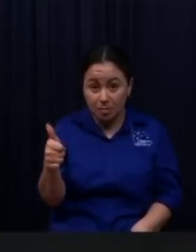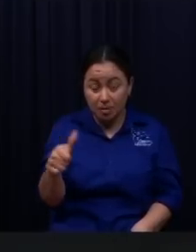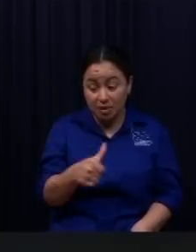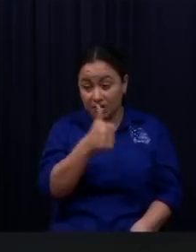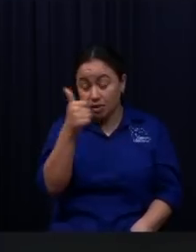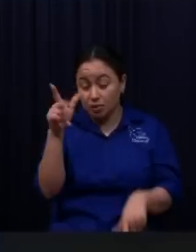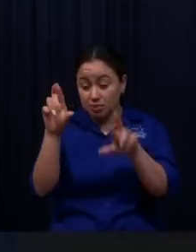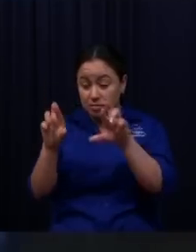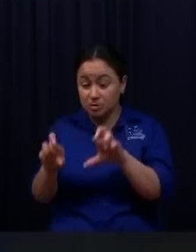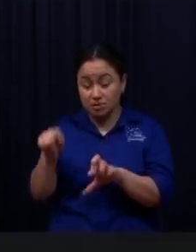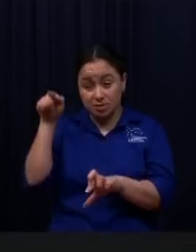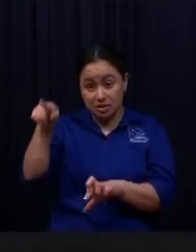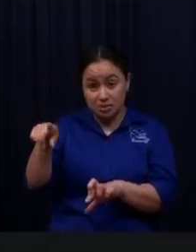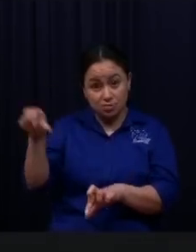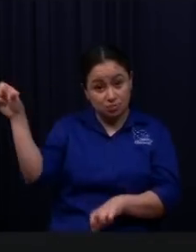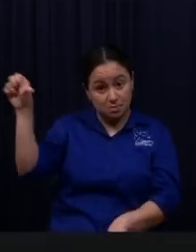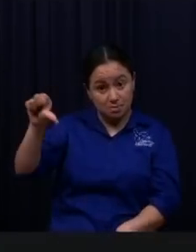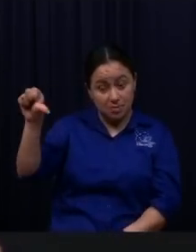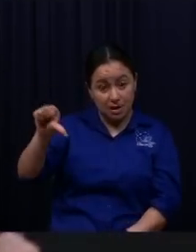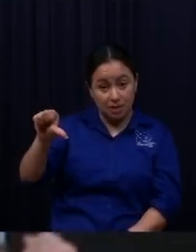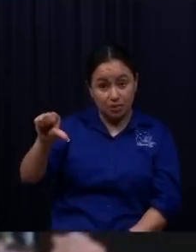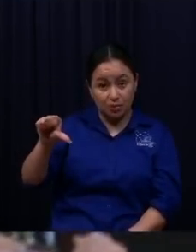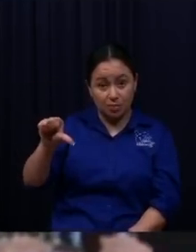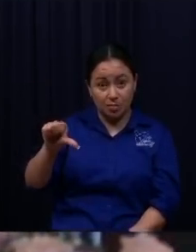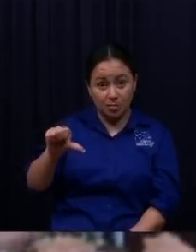Hay costumbres.